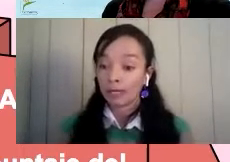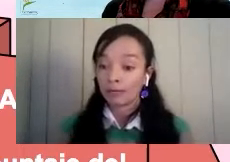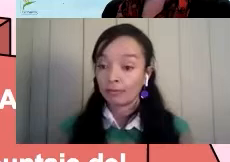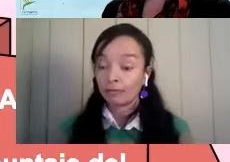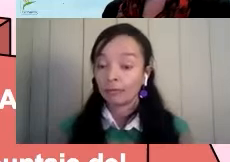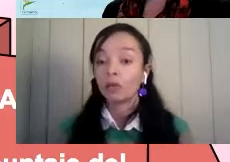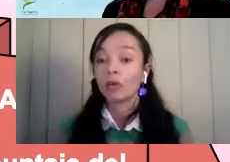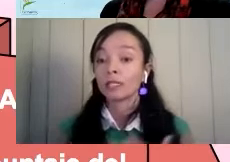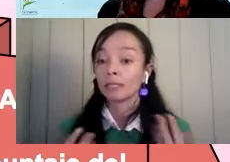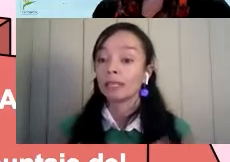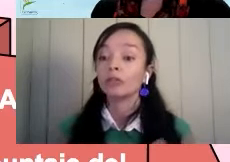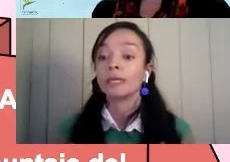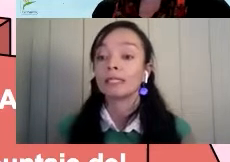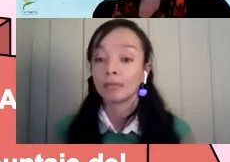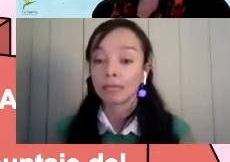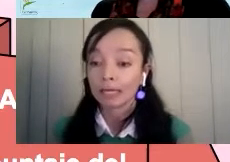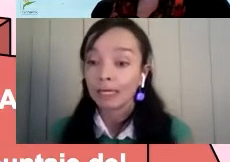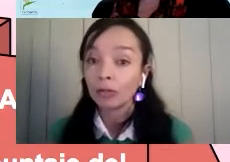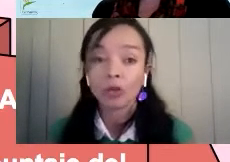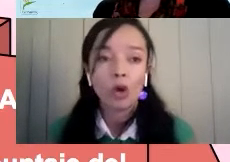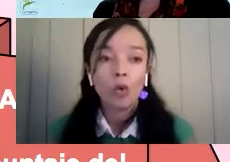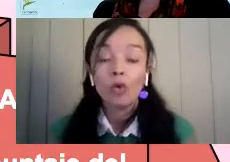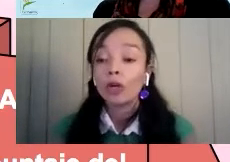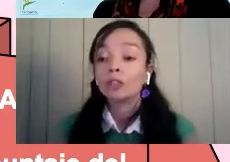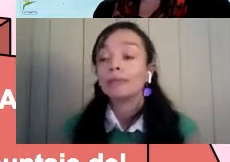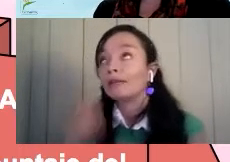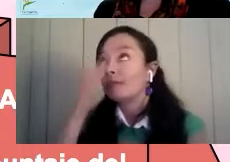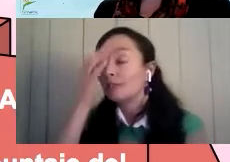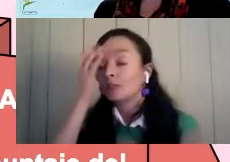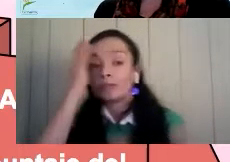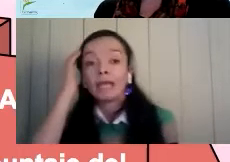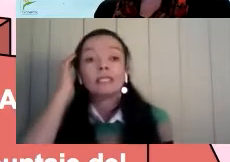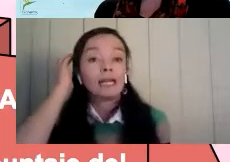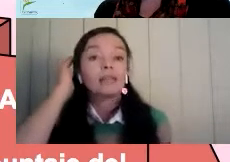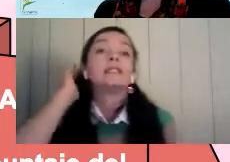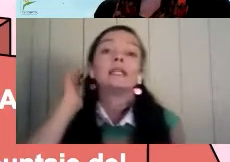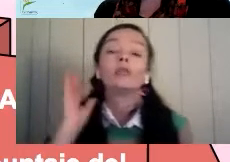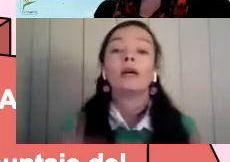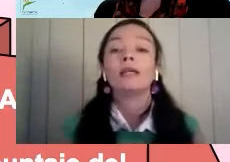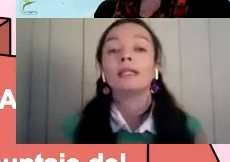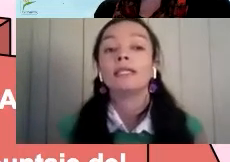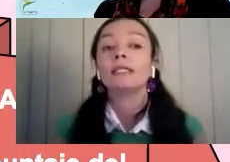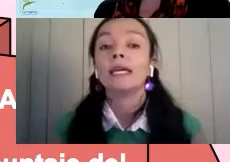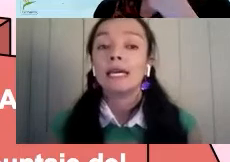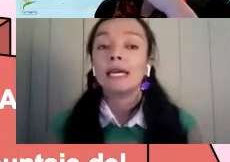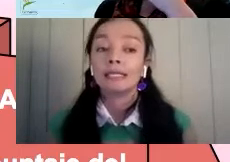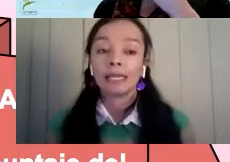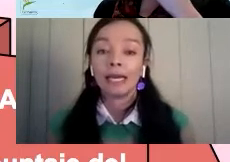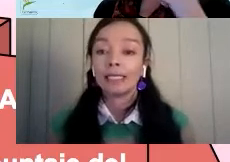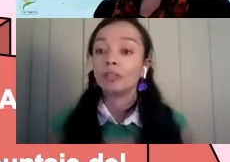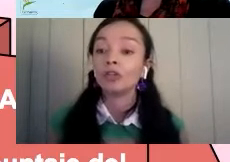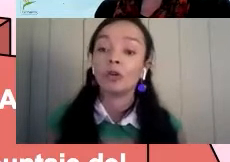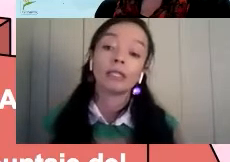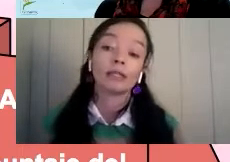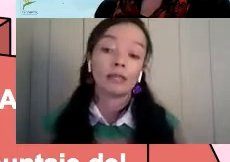expresar. Lo van a expresar, entonces van a estar más tranquilos. Uno de los beneficios más grandes del lenguaje de señas es que